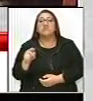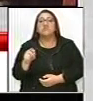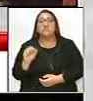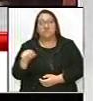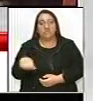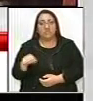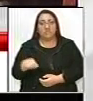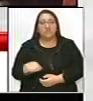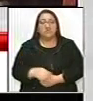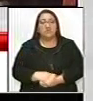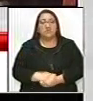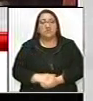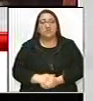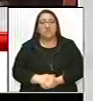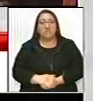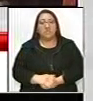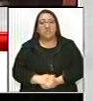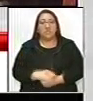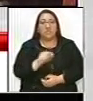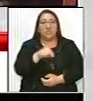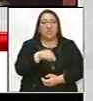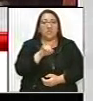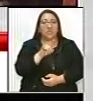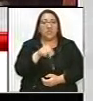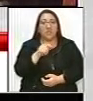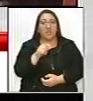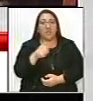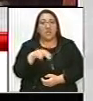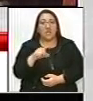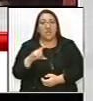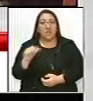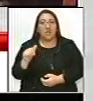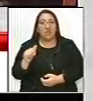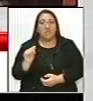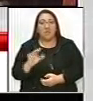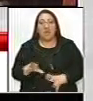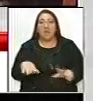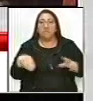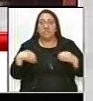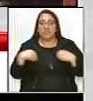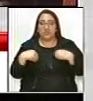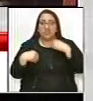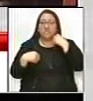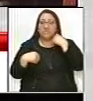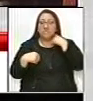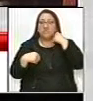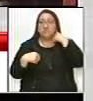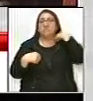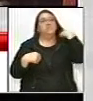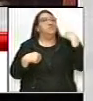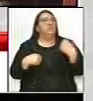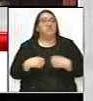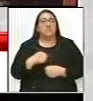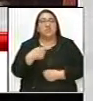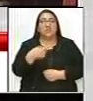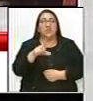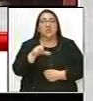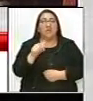Velázquez Quesquén, sí. Quintanilla Chacón. Abstención. Quintanilla Chacón, abstención. Glaber